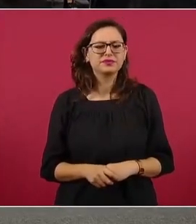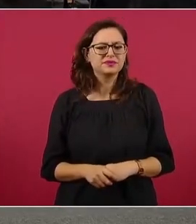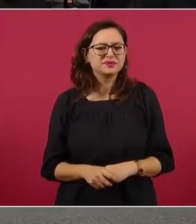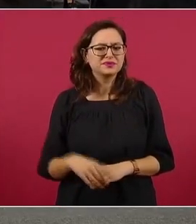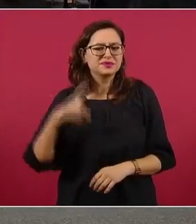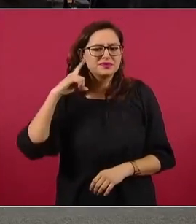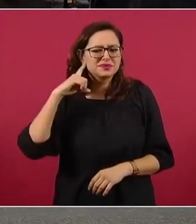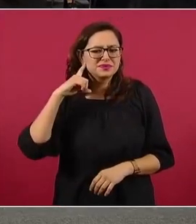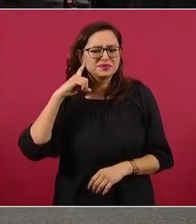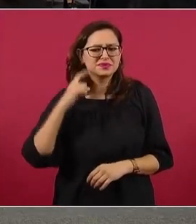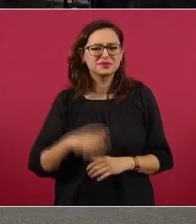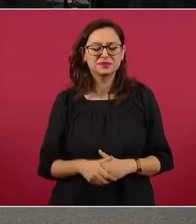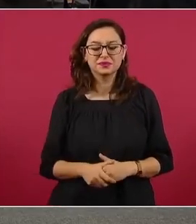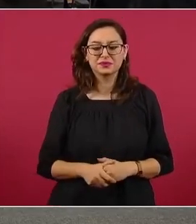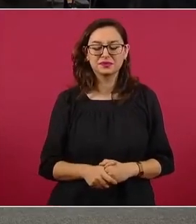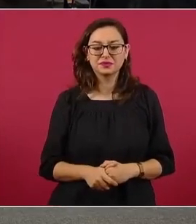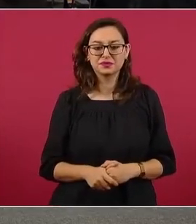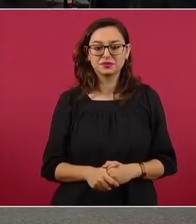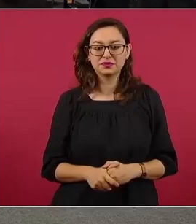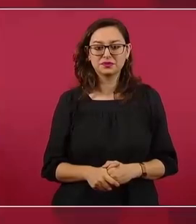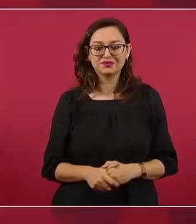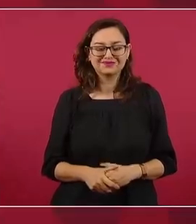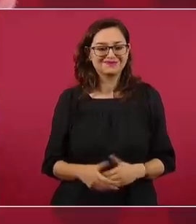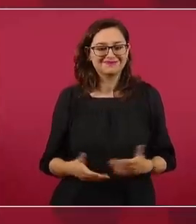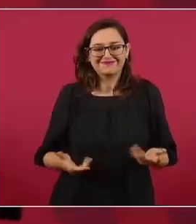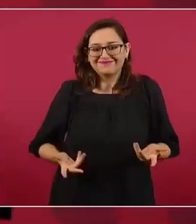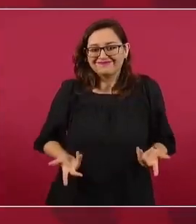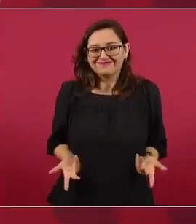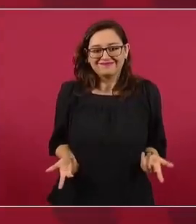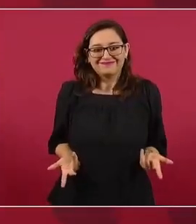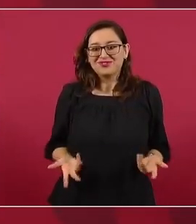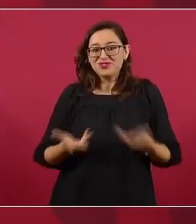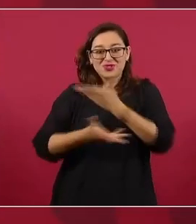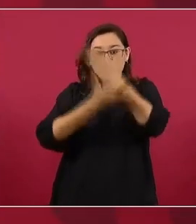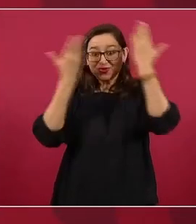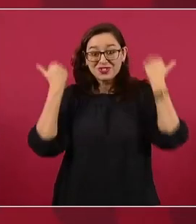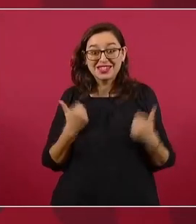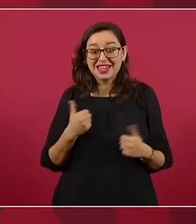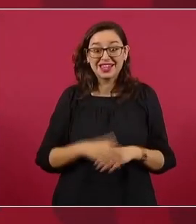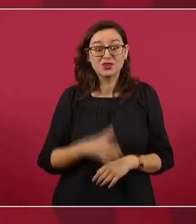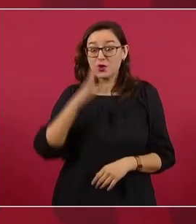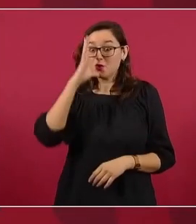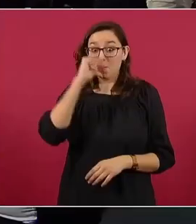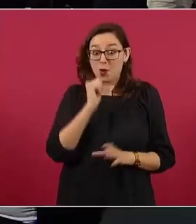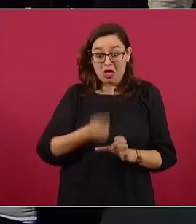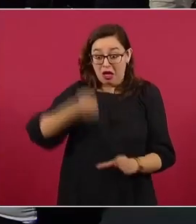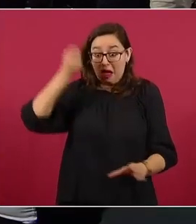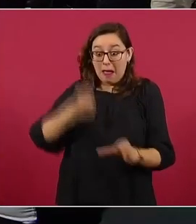¿Quién? Bueno, yo no puedo discutir si son regulares o son irregulares.